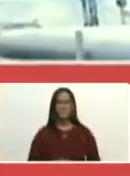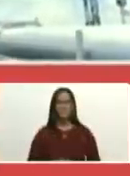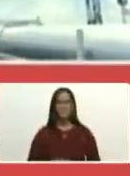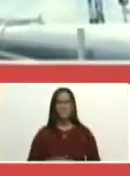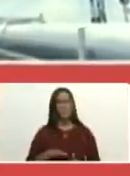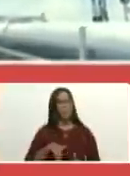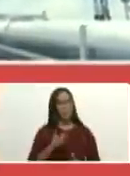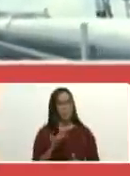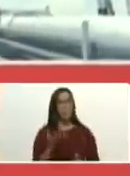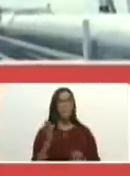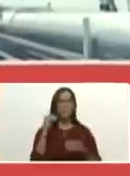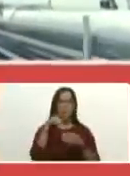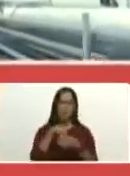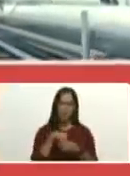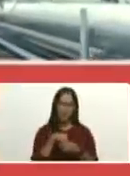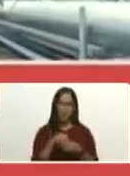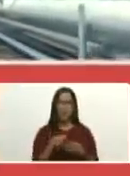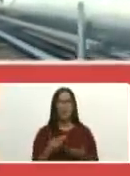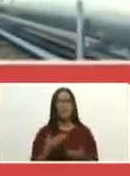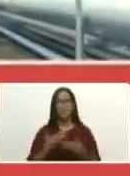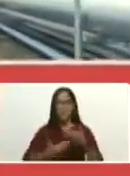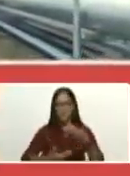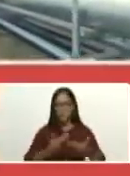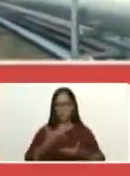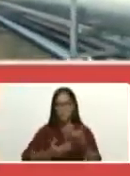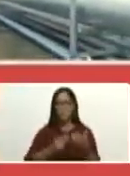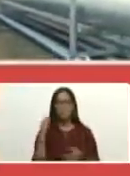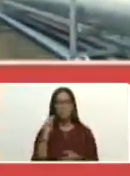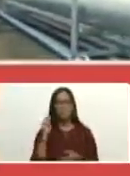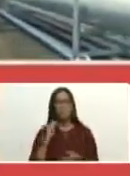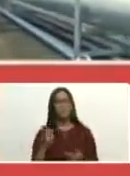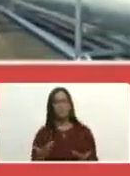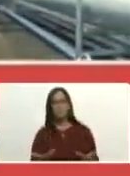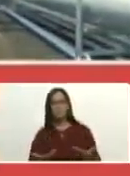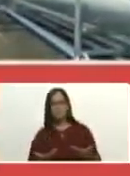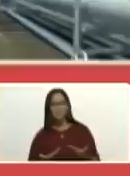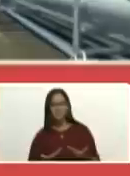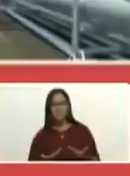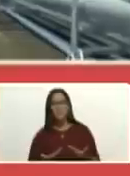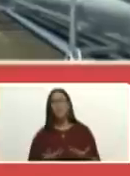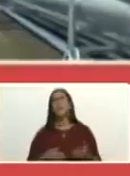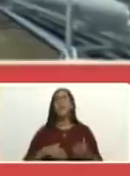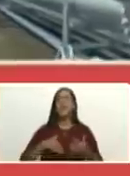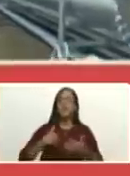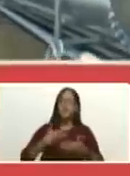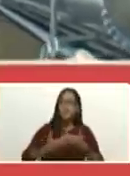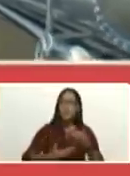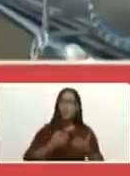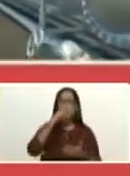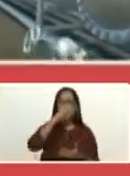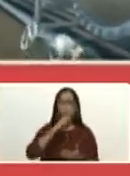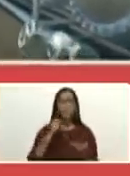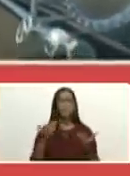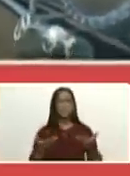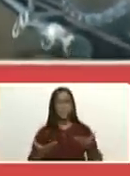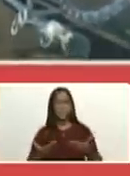Podemos agregar en el transcurso de los meses por venir, en el transcurso de los años por venir,